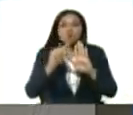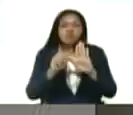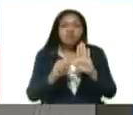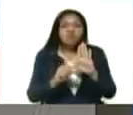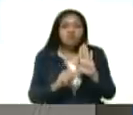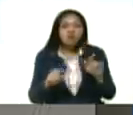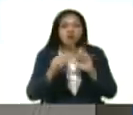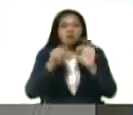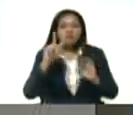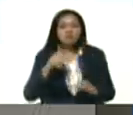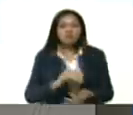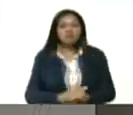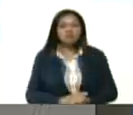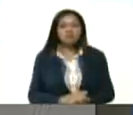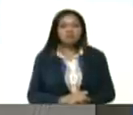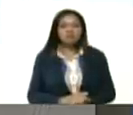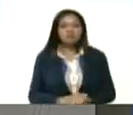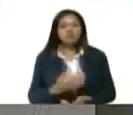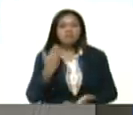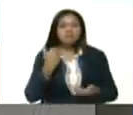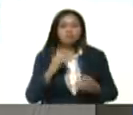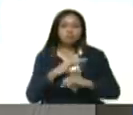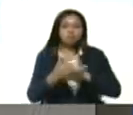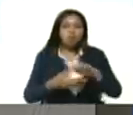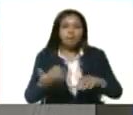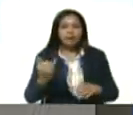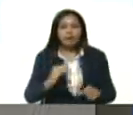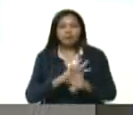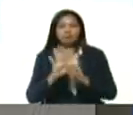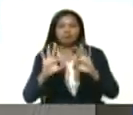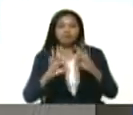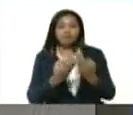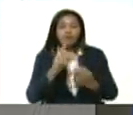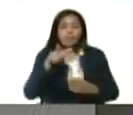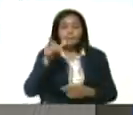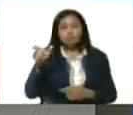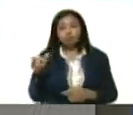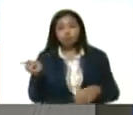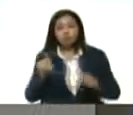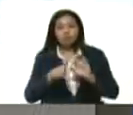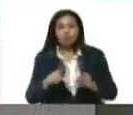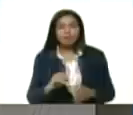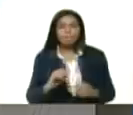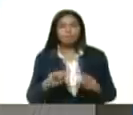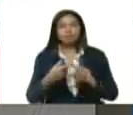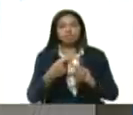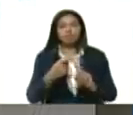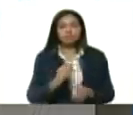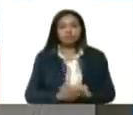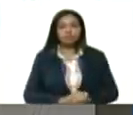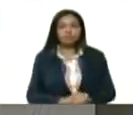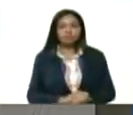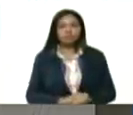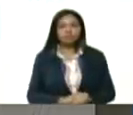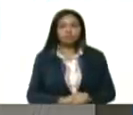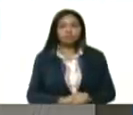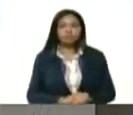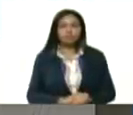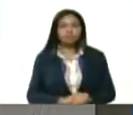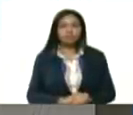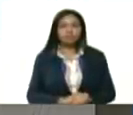dramáticamente la infección de familiares de pacientes positivos. Así pues